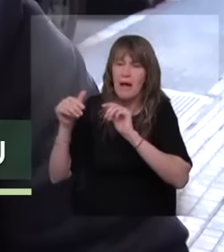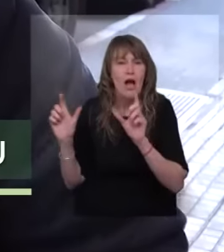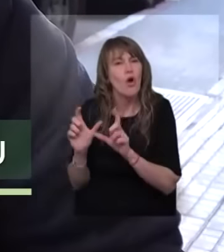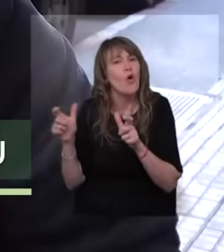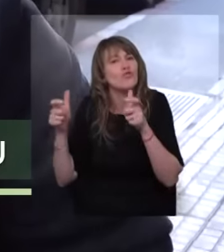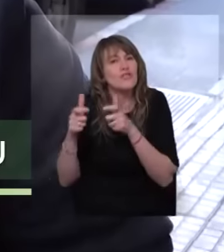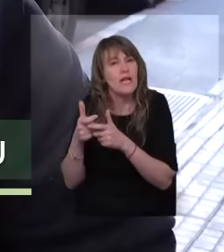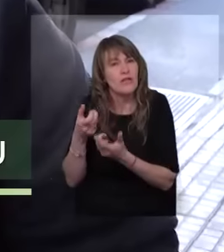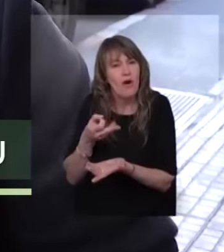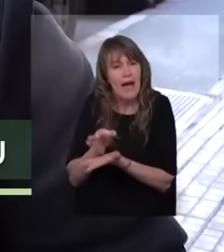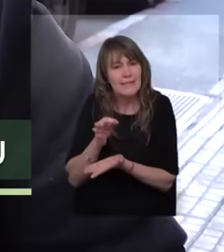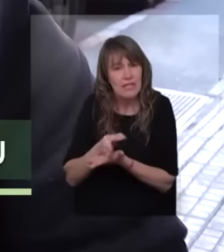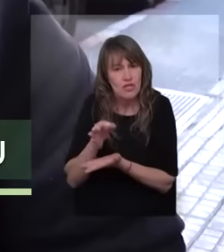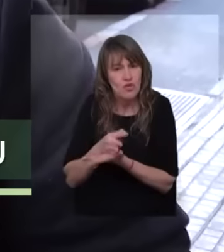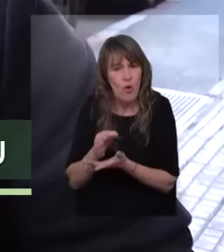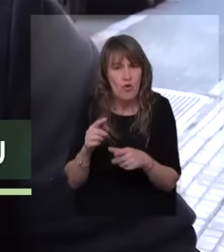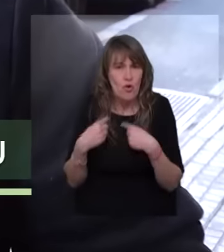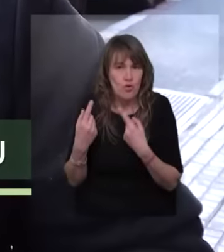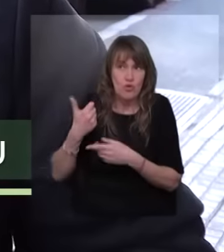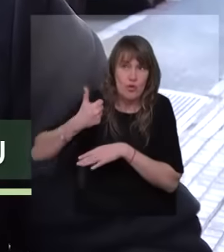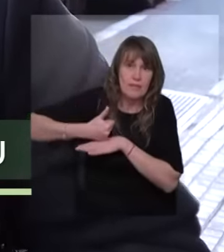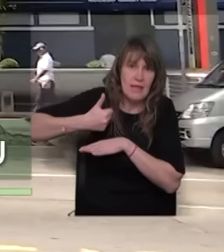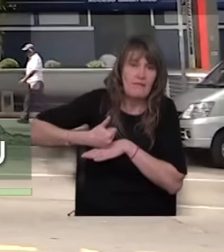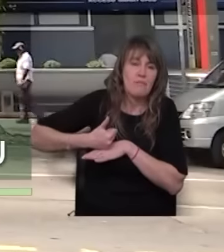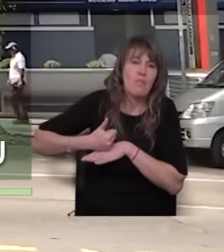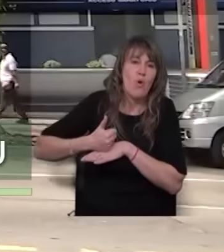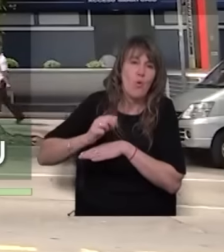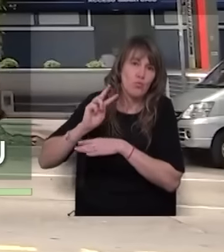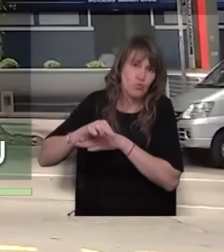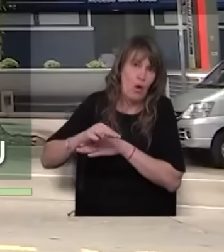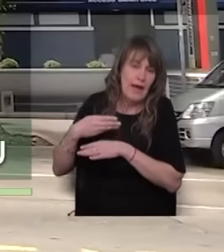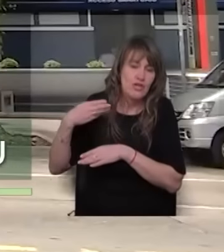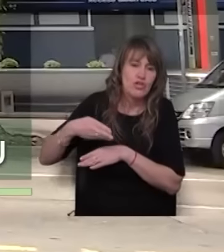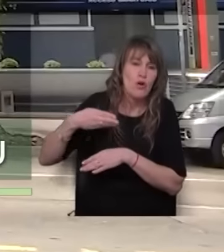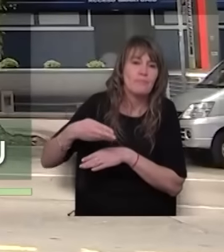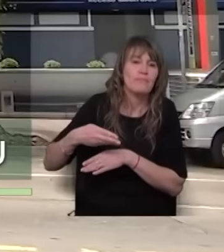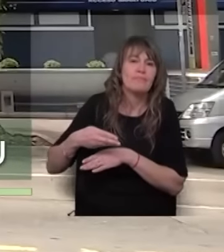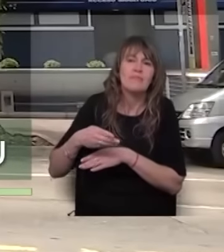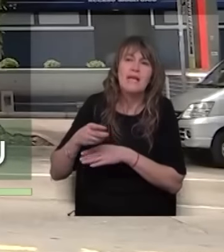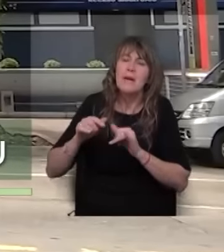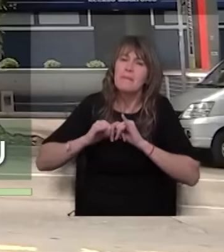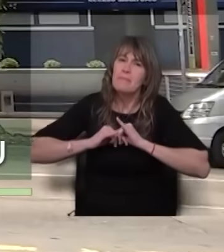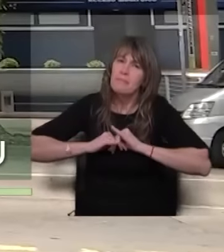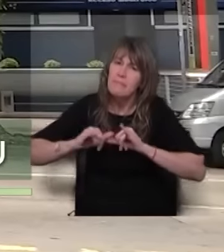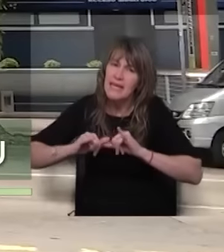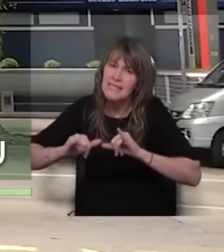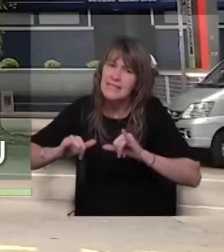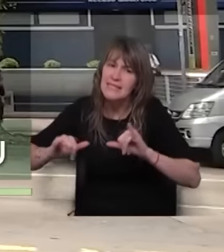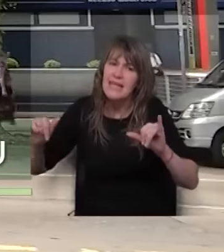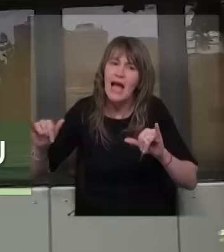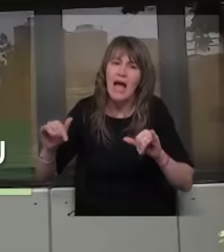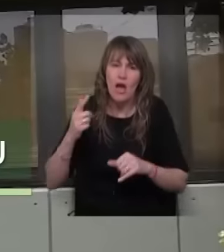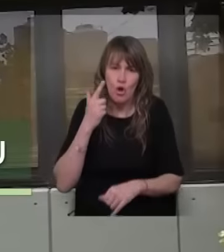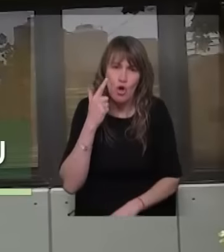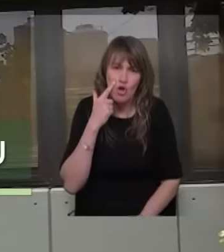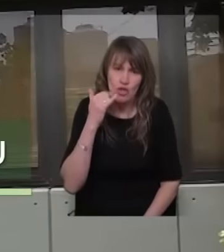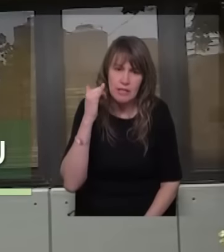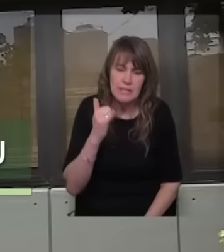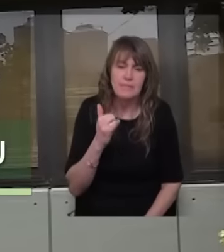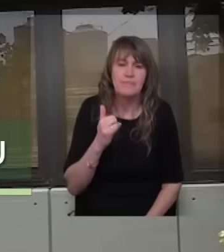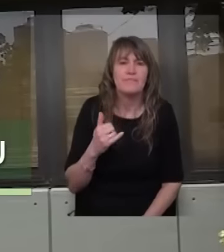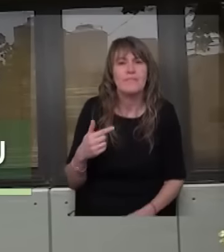asesor donde participamos los usuarios Y a partir de los trascendidos de prensa que no son nuevos sino anteriores nosotros